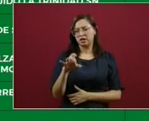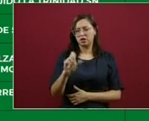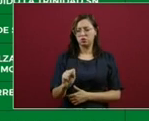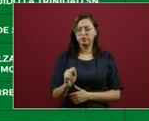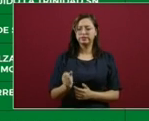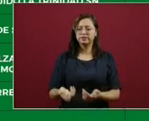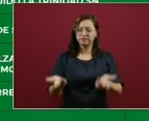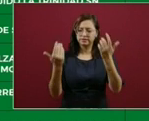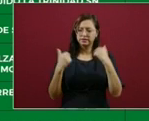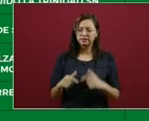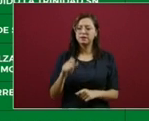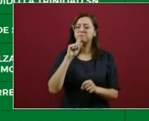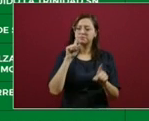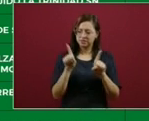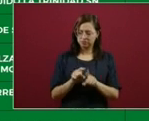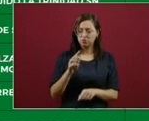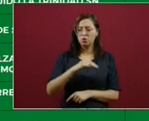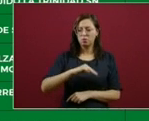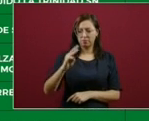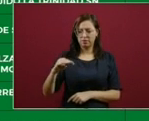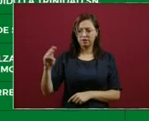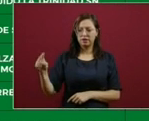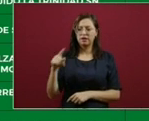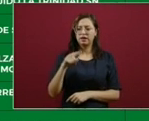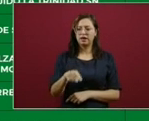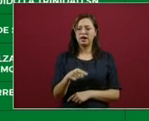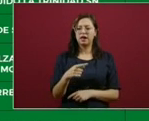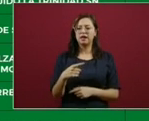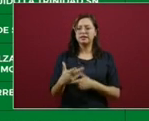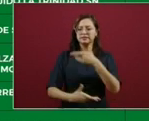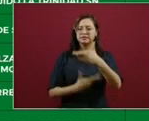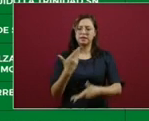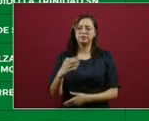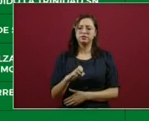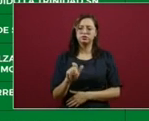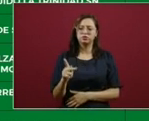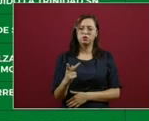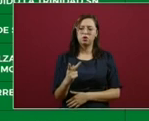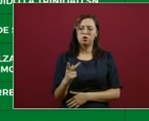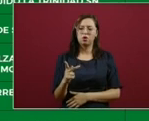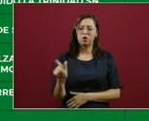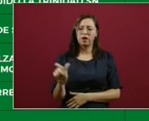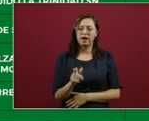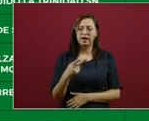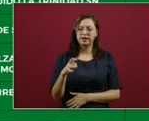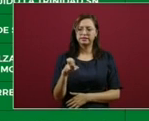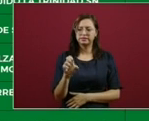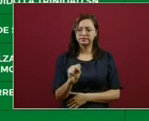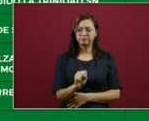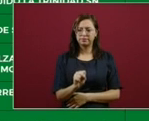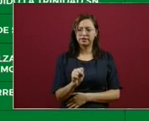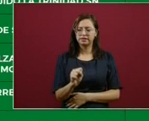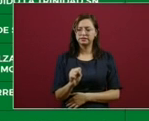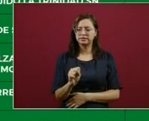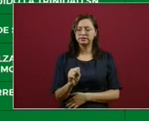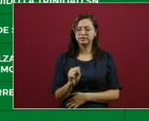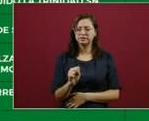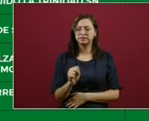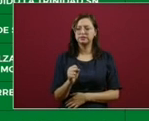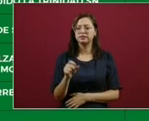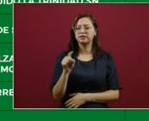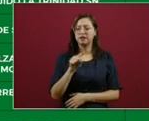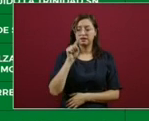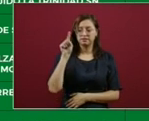otro más en Peribán, Michoacán, Multiservicio Express de Peribán, a 21.97, carretera libre, en Peribán,